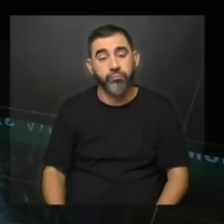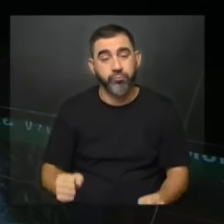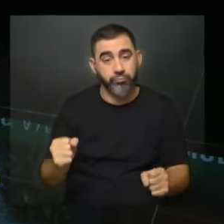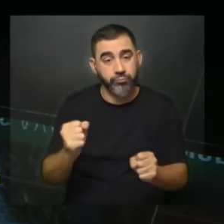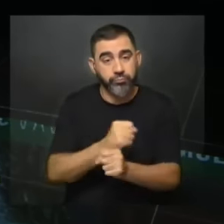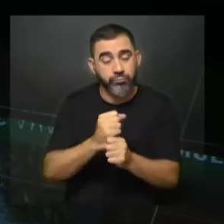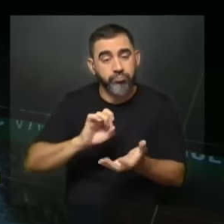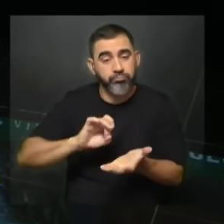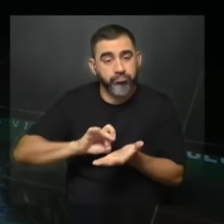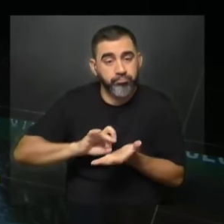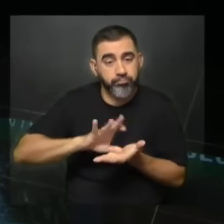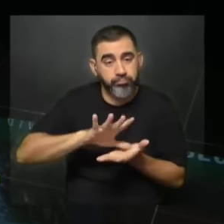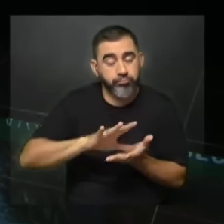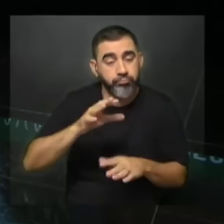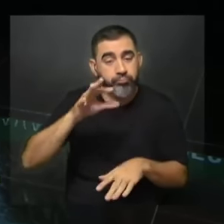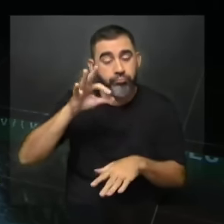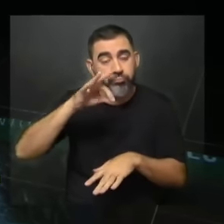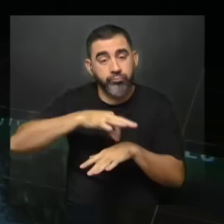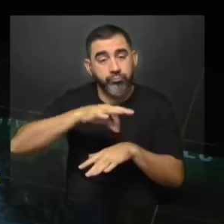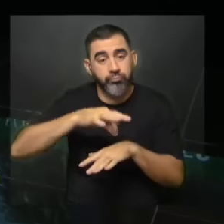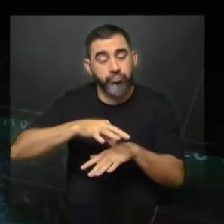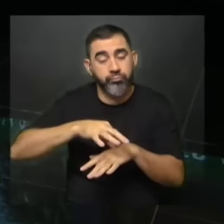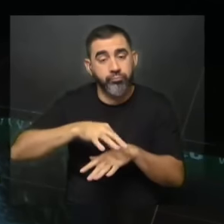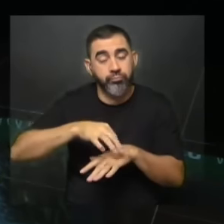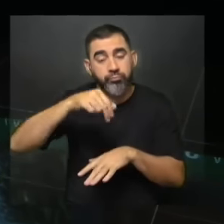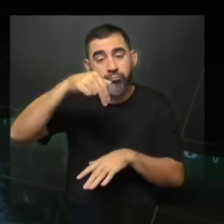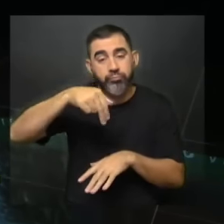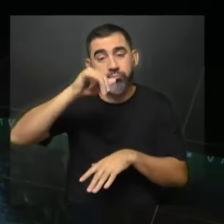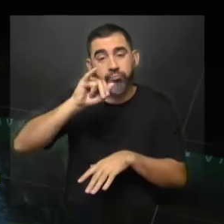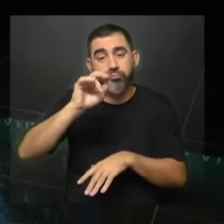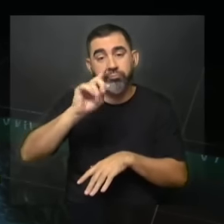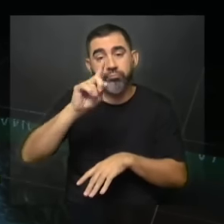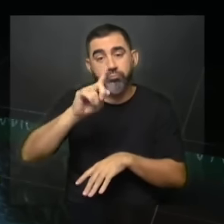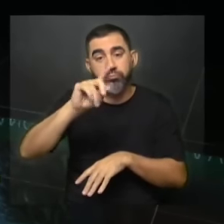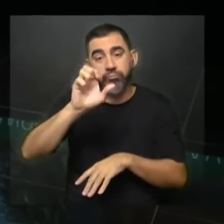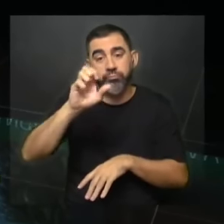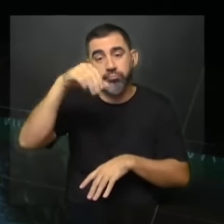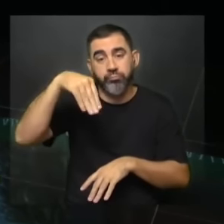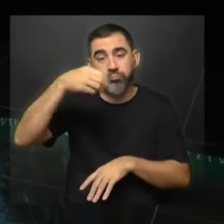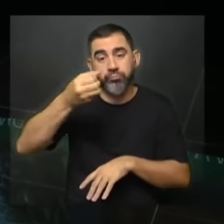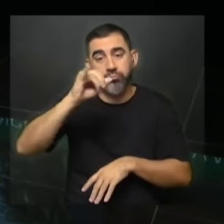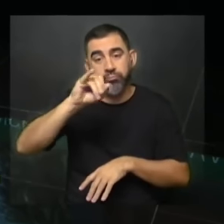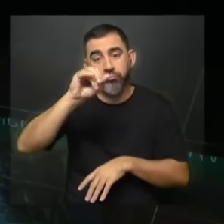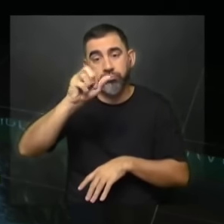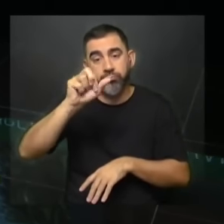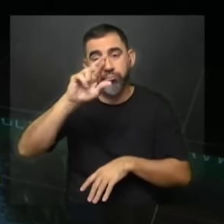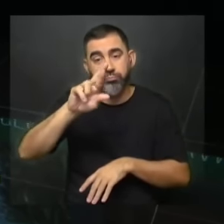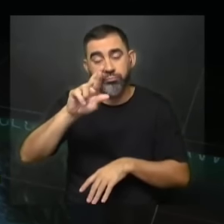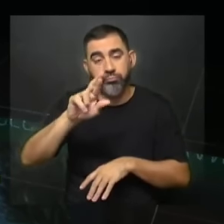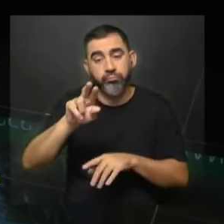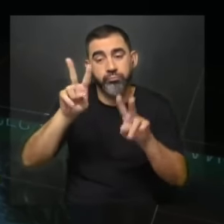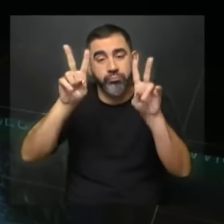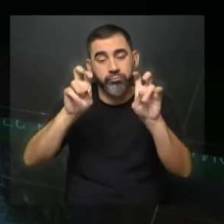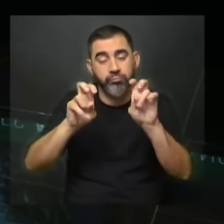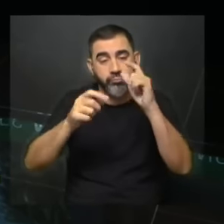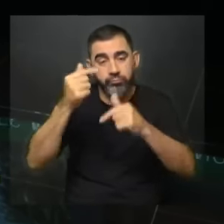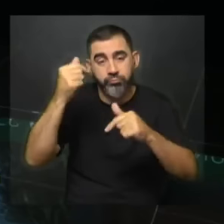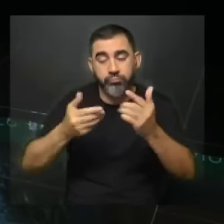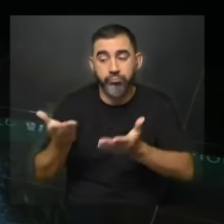la expulsión del doctor Álvaro niemeyer de esa moto lista bueno para hablar de este y otros asuntos vamos a estar